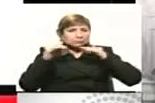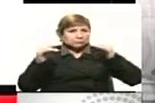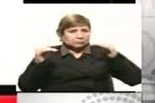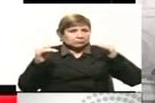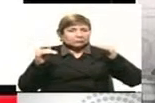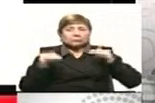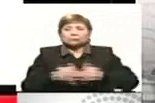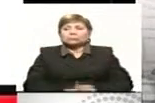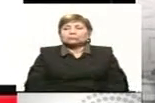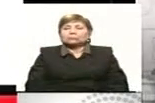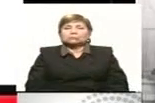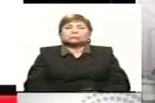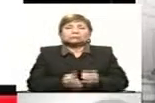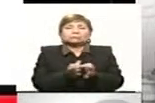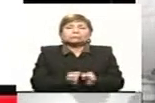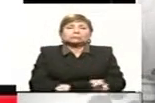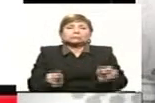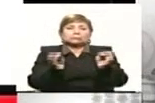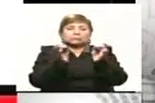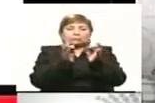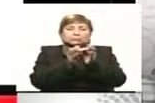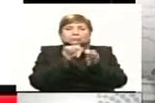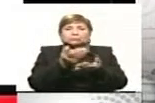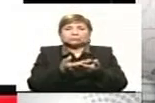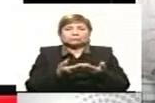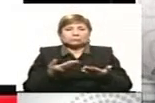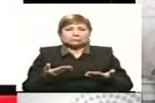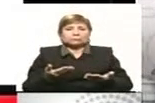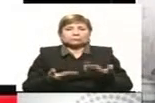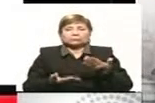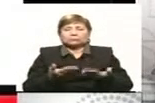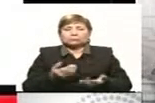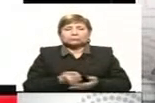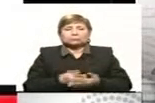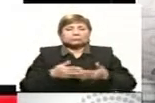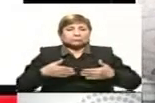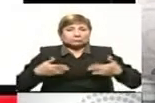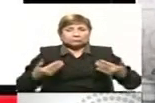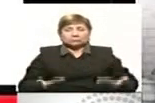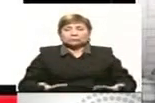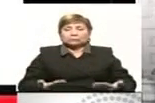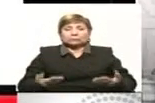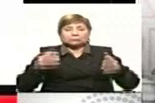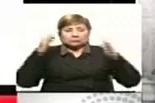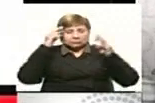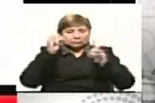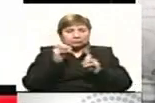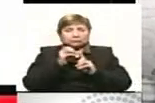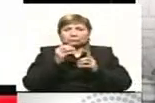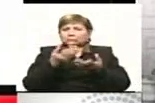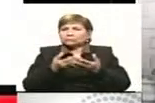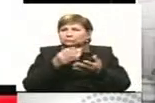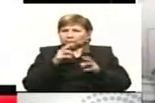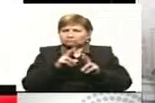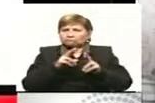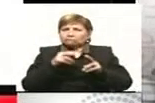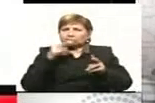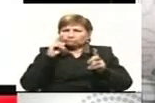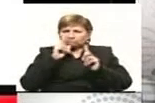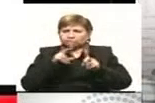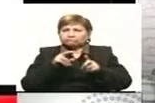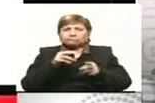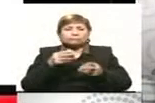una línea muy importante, en la cual hoy se puede obtener mejores resultados desde la